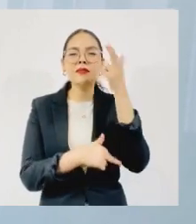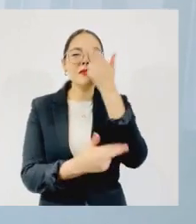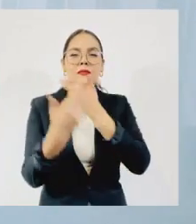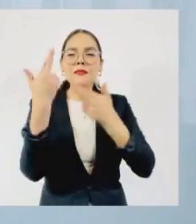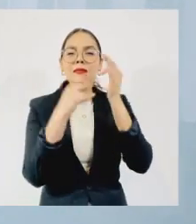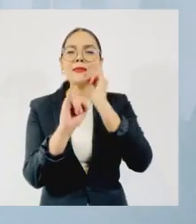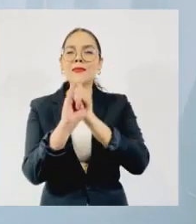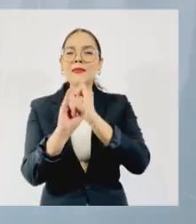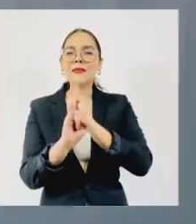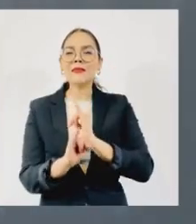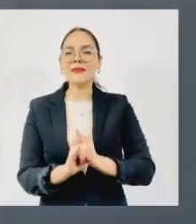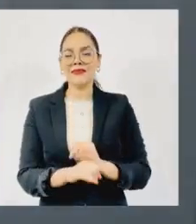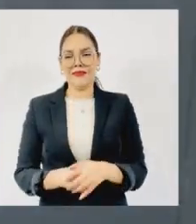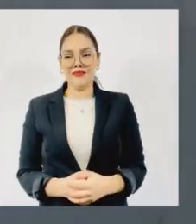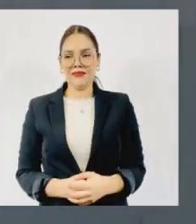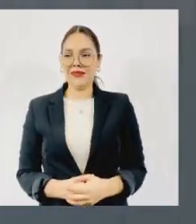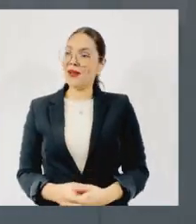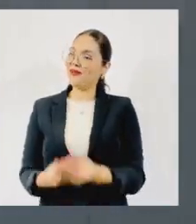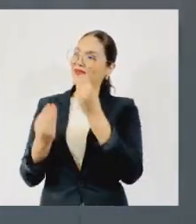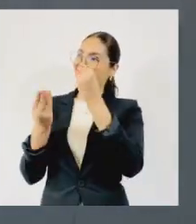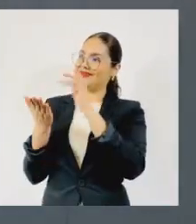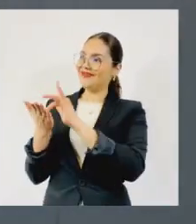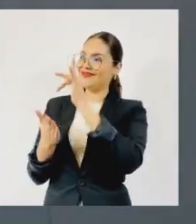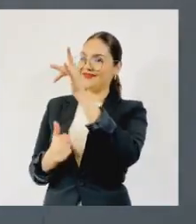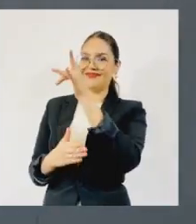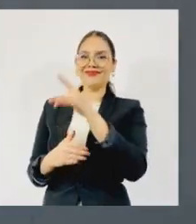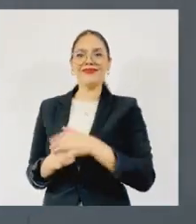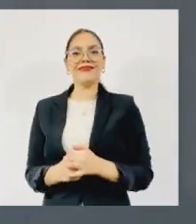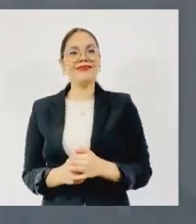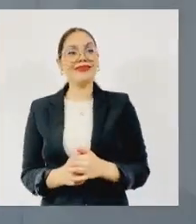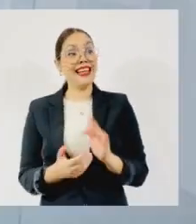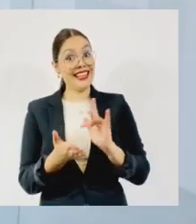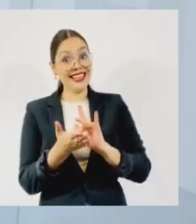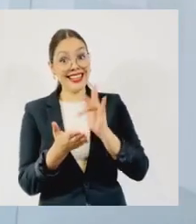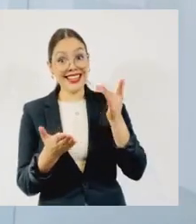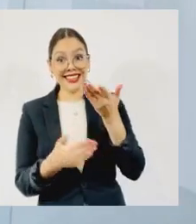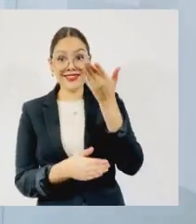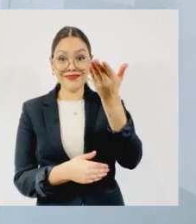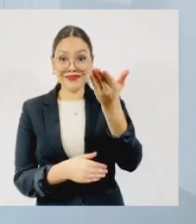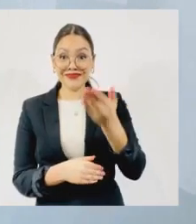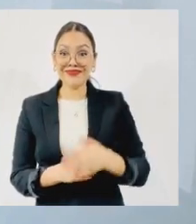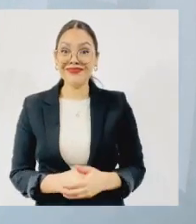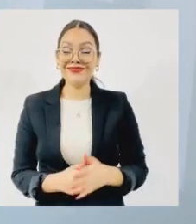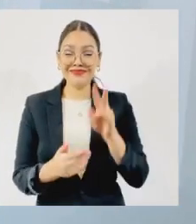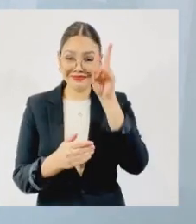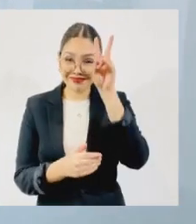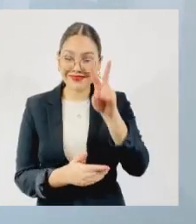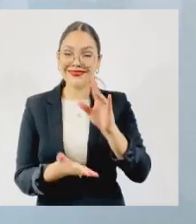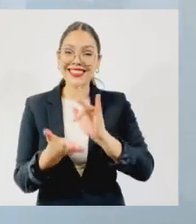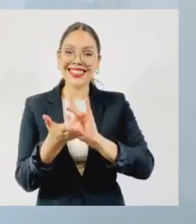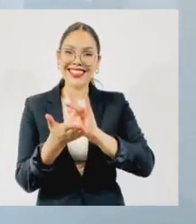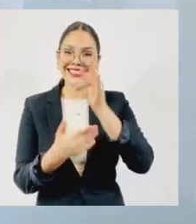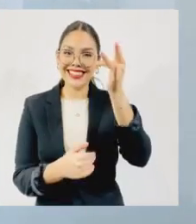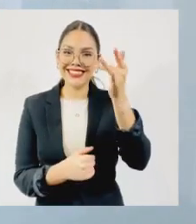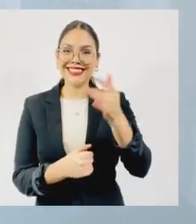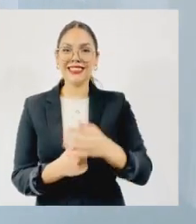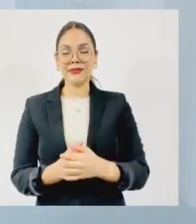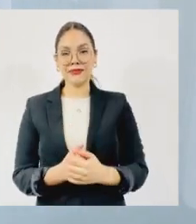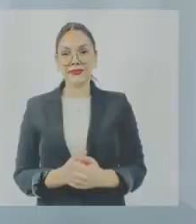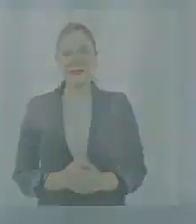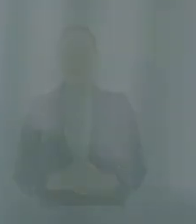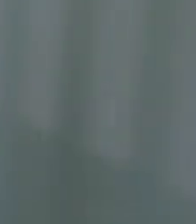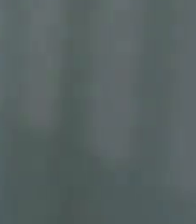entren a las redes. Muchas gracias. Muchas gracias a ti. Gracias, gracias,